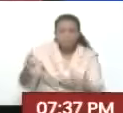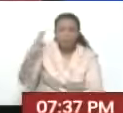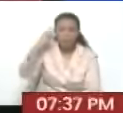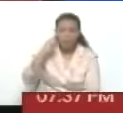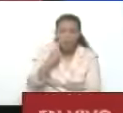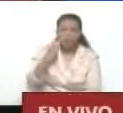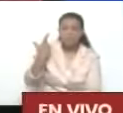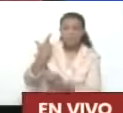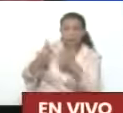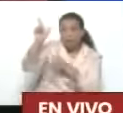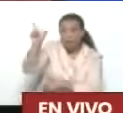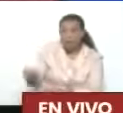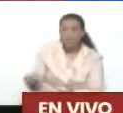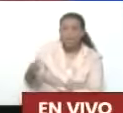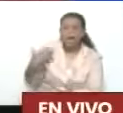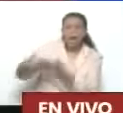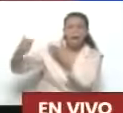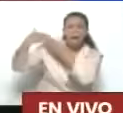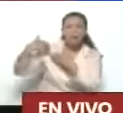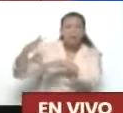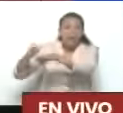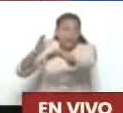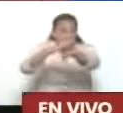época, alertaba